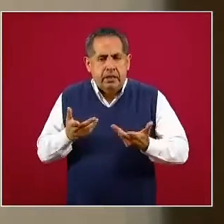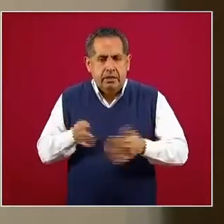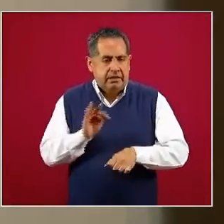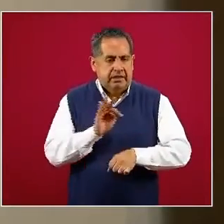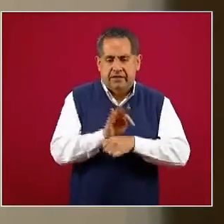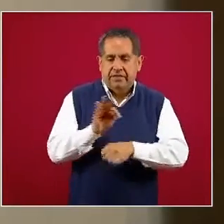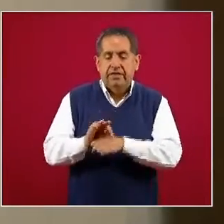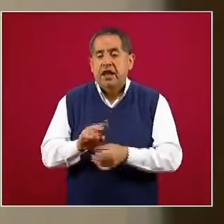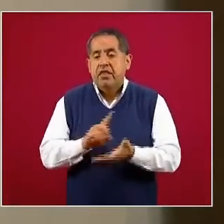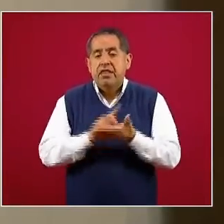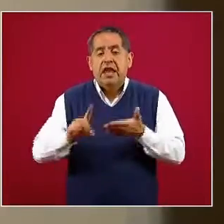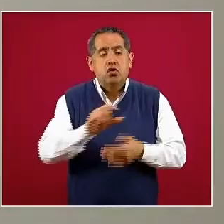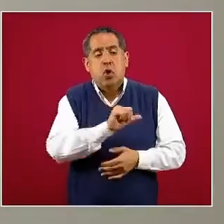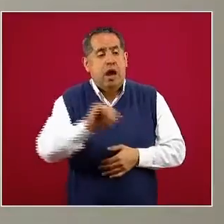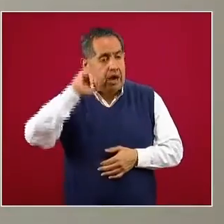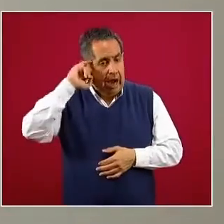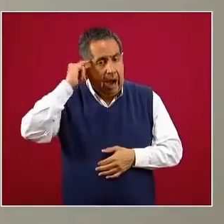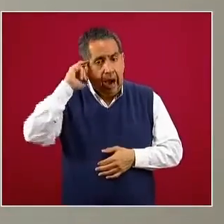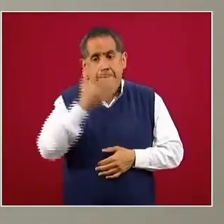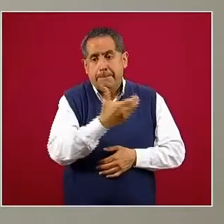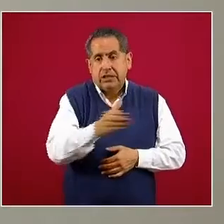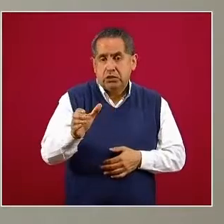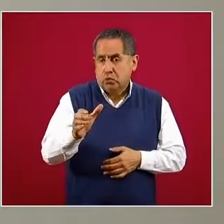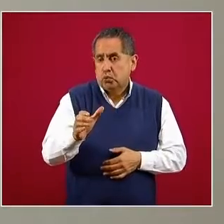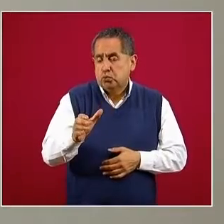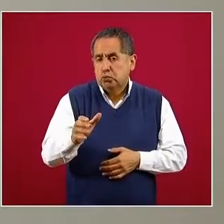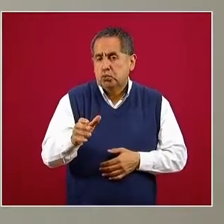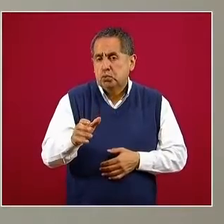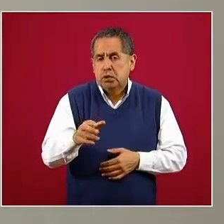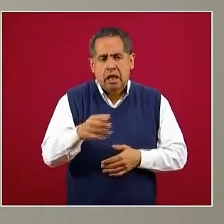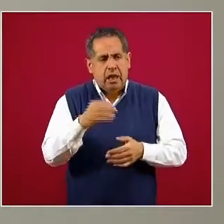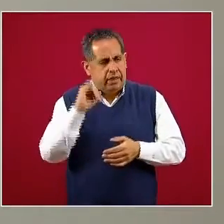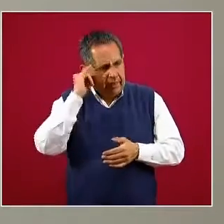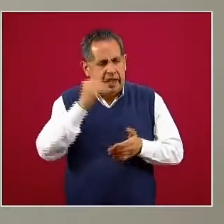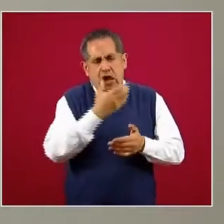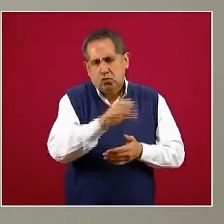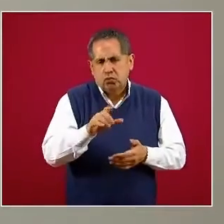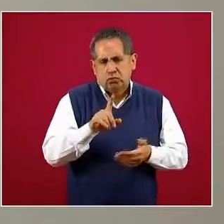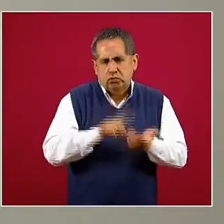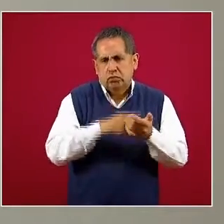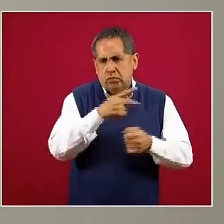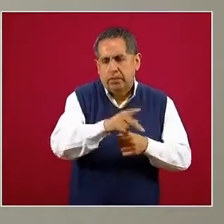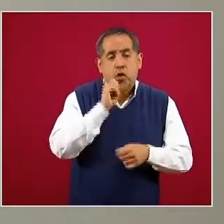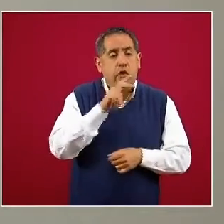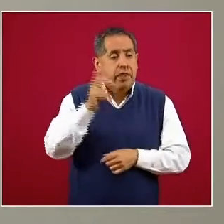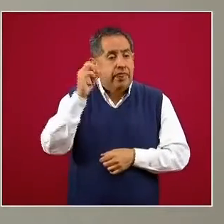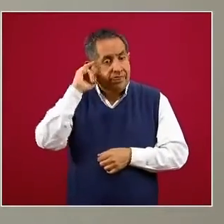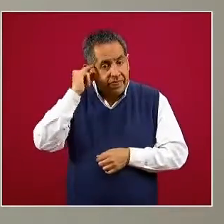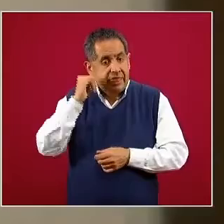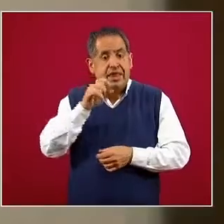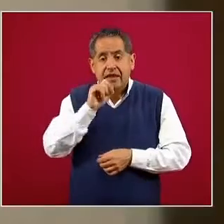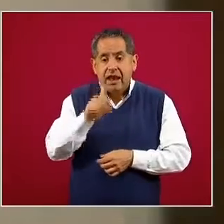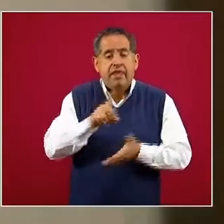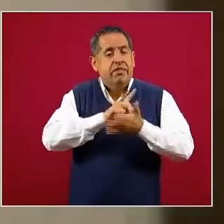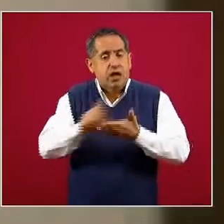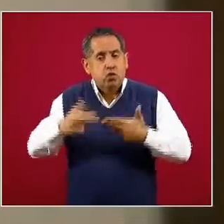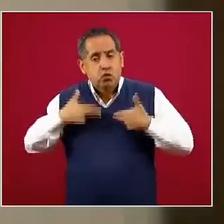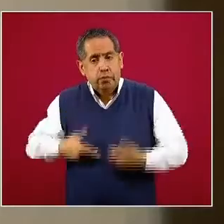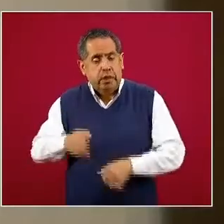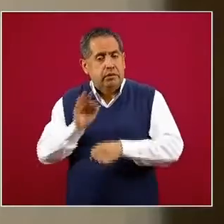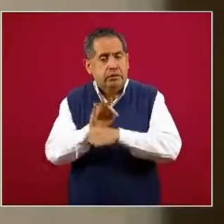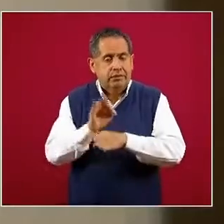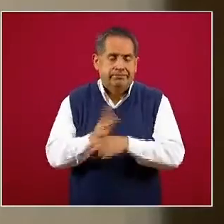produciendo alimentos y reactivando las economías del Estado de Puebla. ¿Cómo hacemos este trabajo?